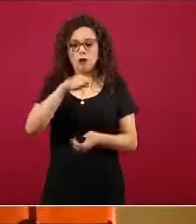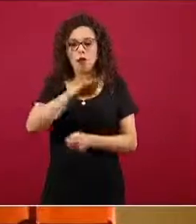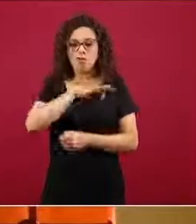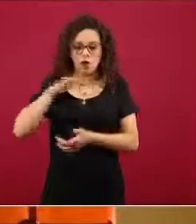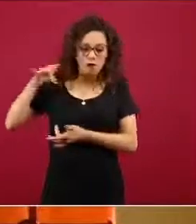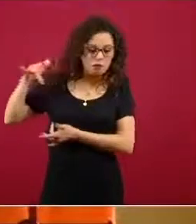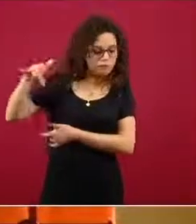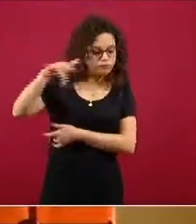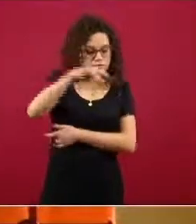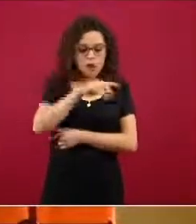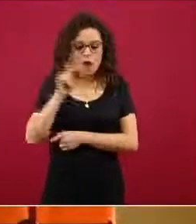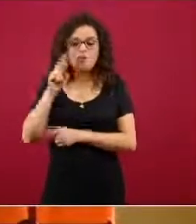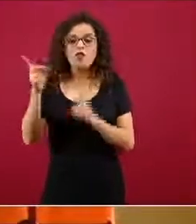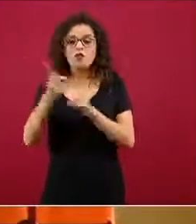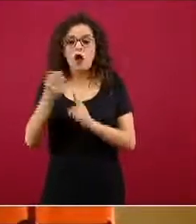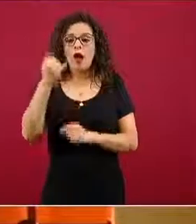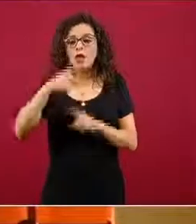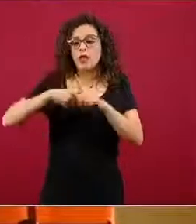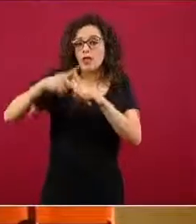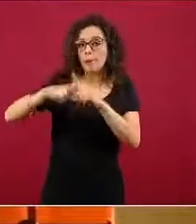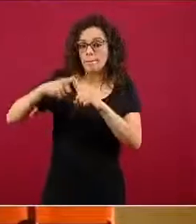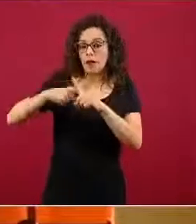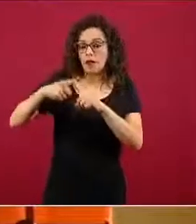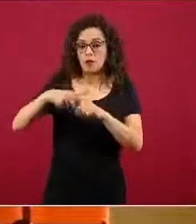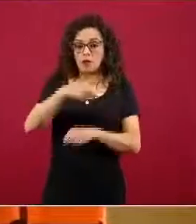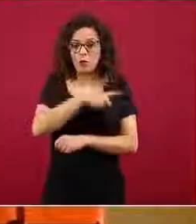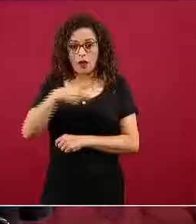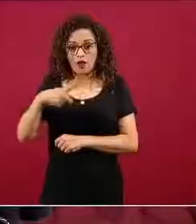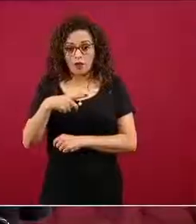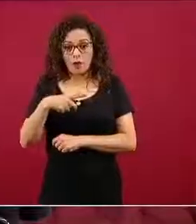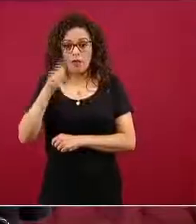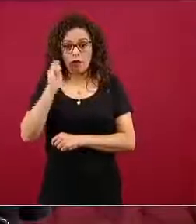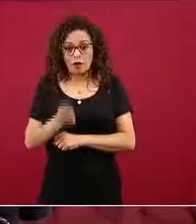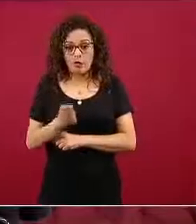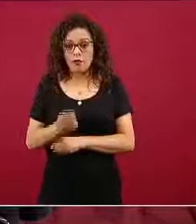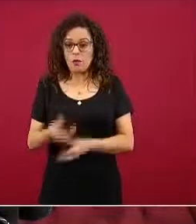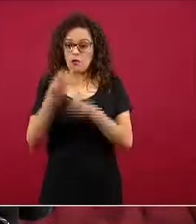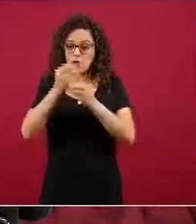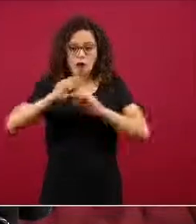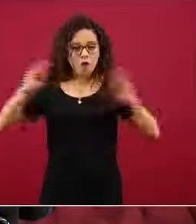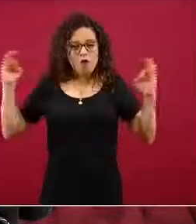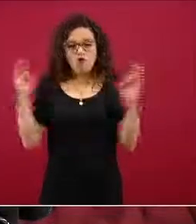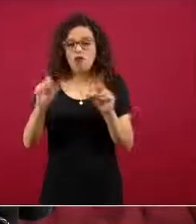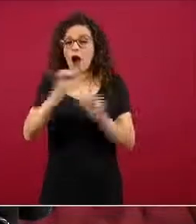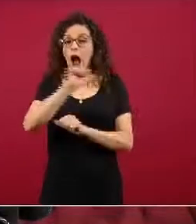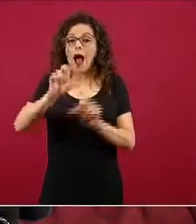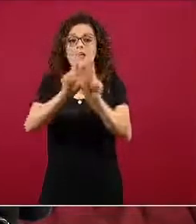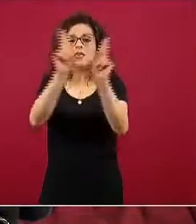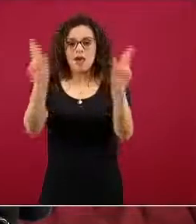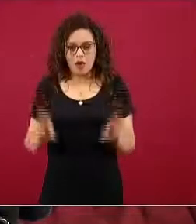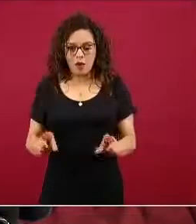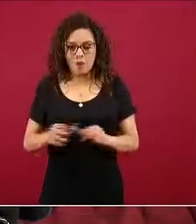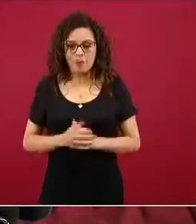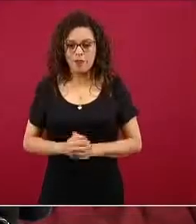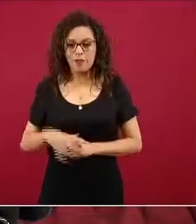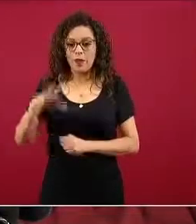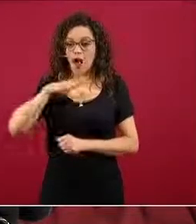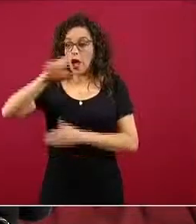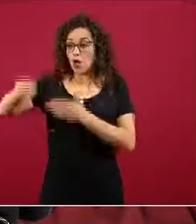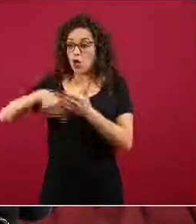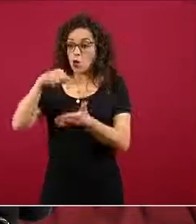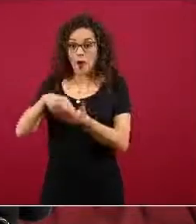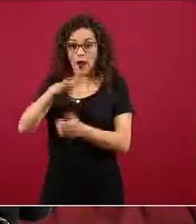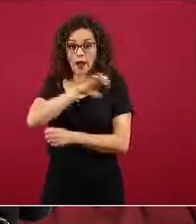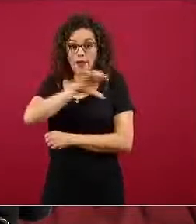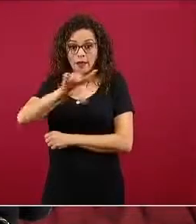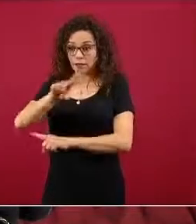la temperatura en forma continua, que debe estar en temperatura de ultracongelación. Hay un espacio designado en el